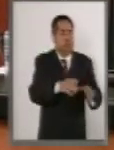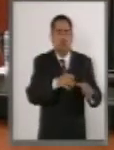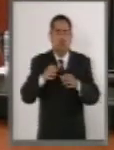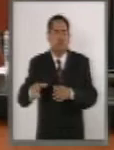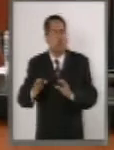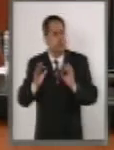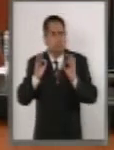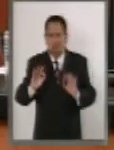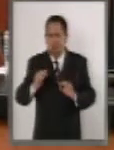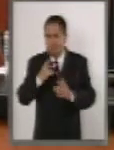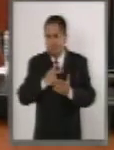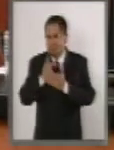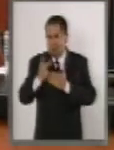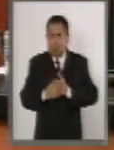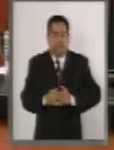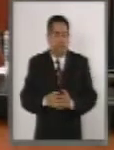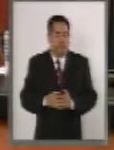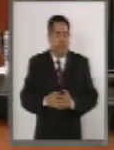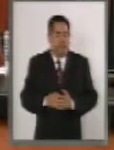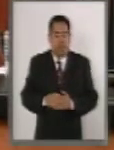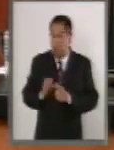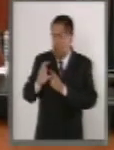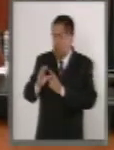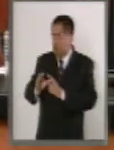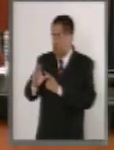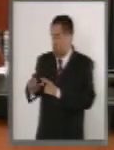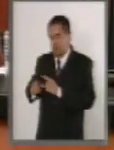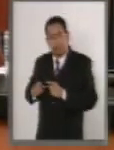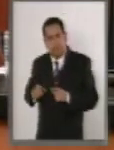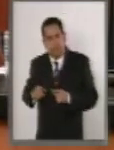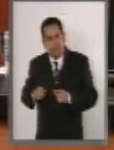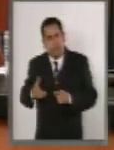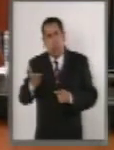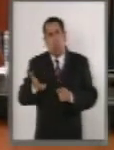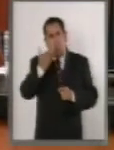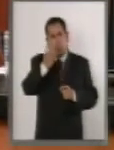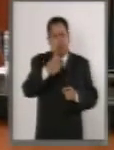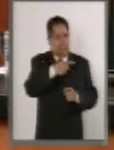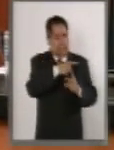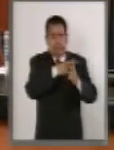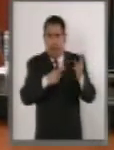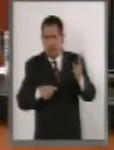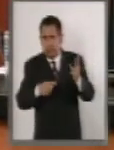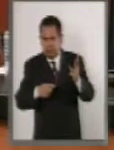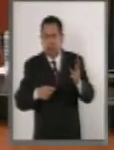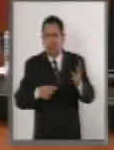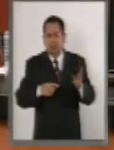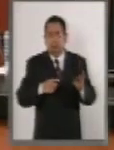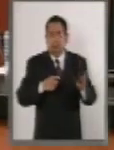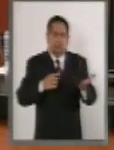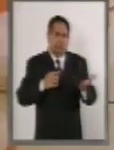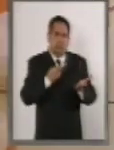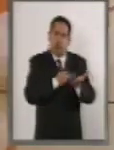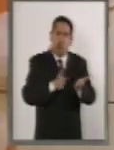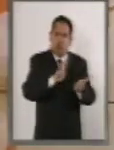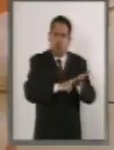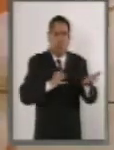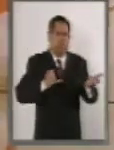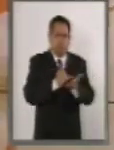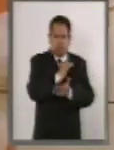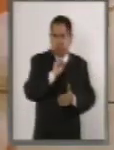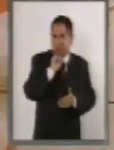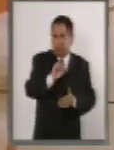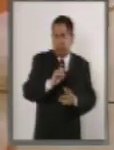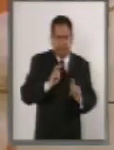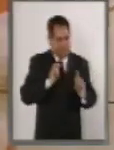La propuesta que tenemos las Comisiones Unidas es la de ratificar estos tres nombramientos. Consideramos que